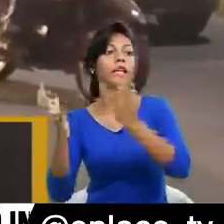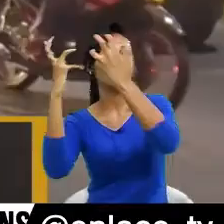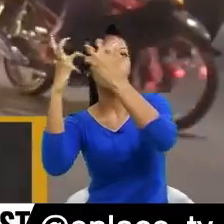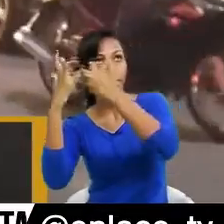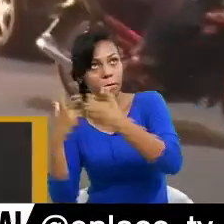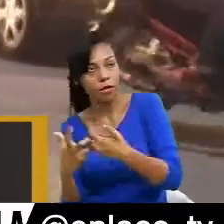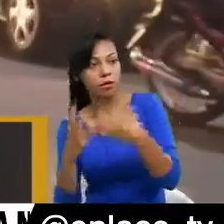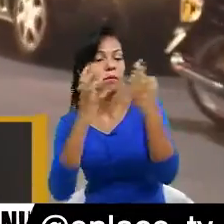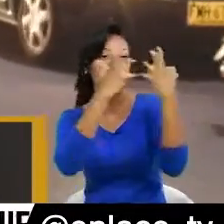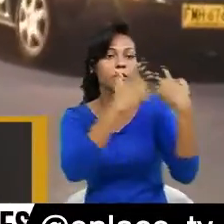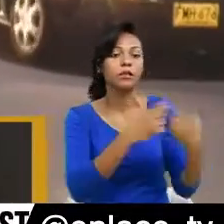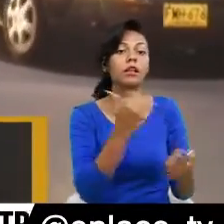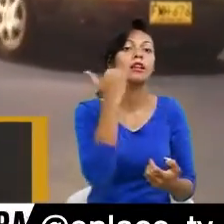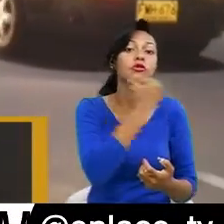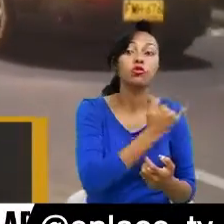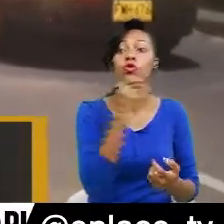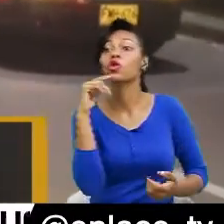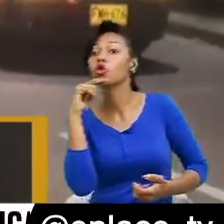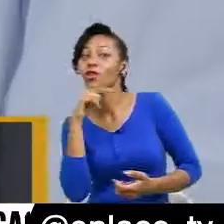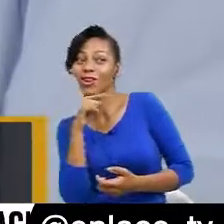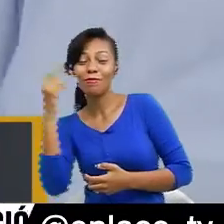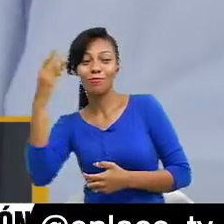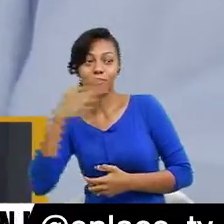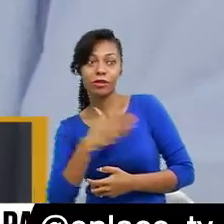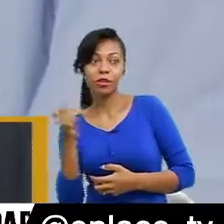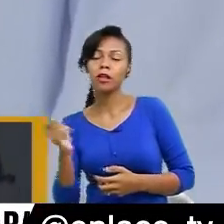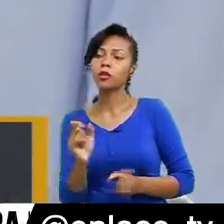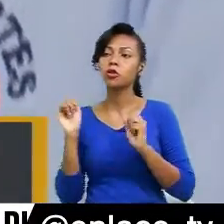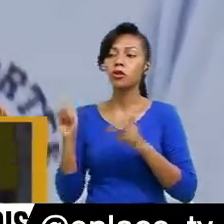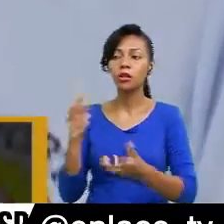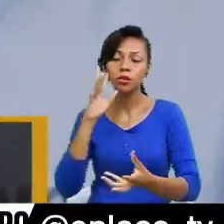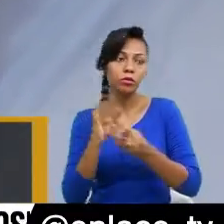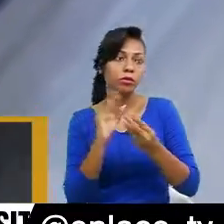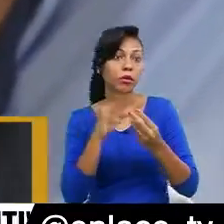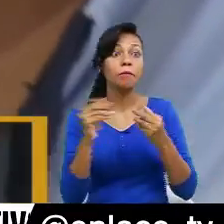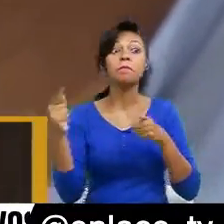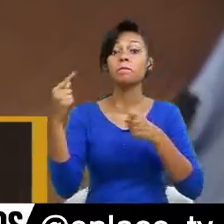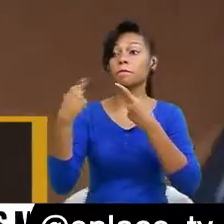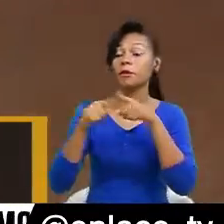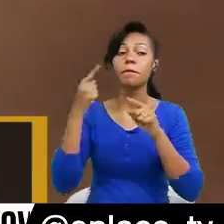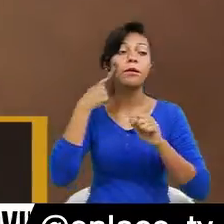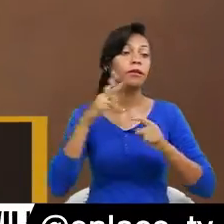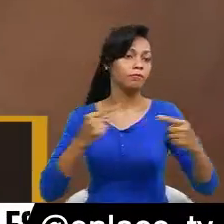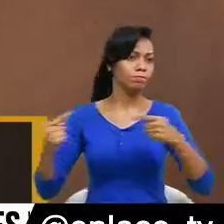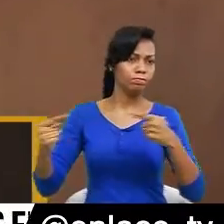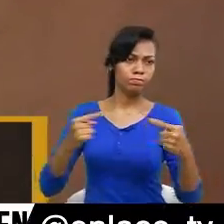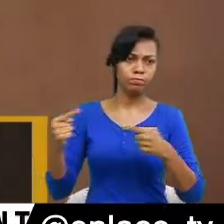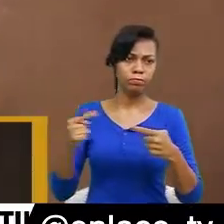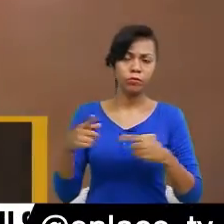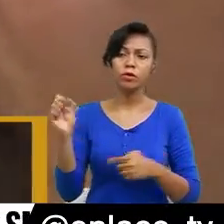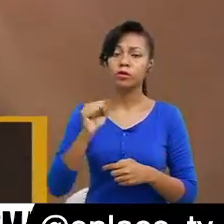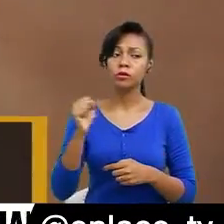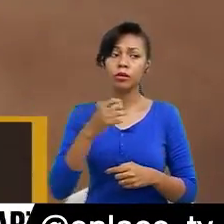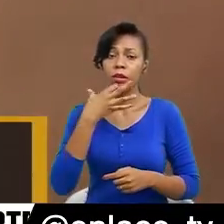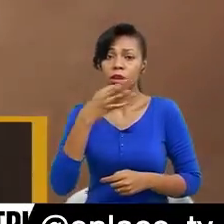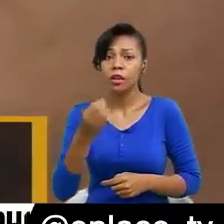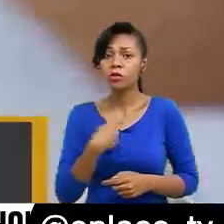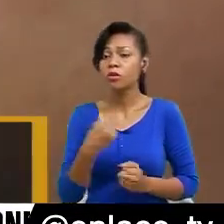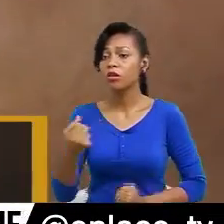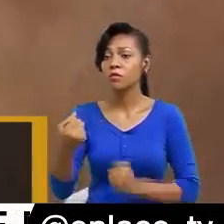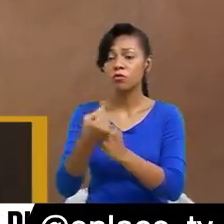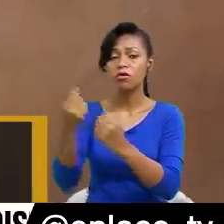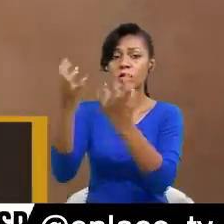han presentado algunos roces, pues el gerente de Transan Silvestre, Jorge León, afirma y reconoce que votó a favor de la empresa Copsen para